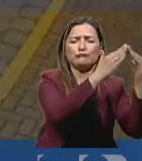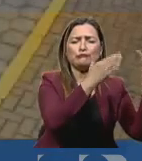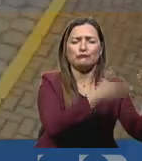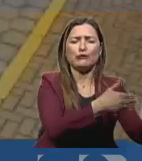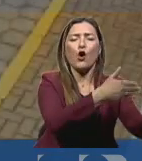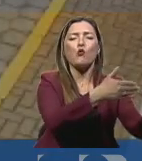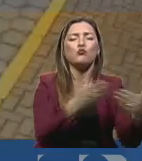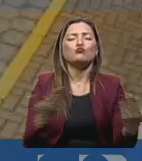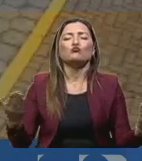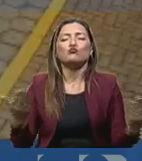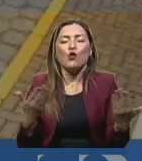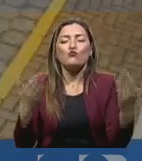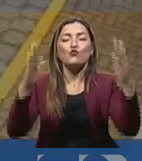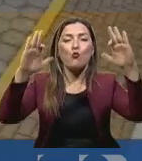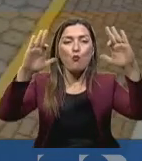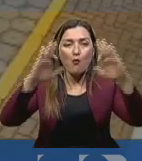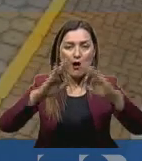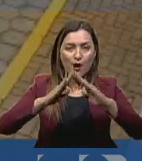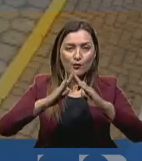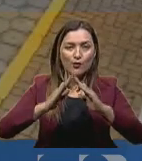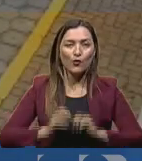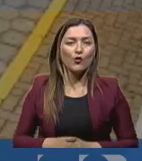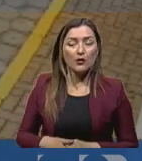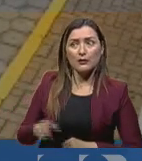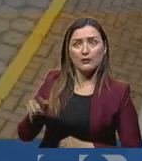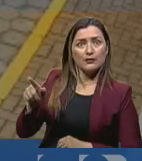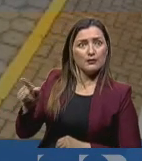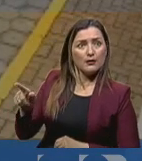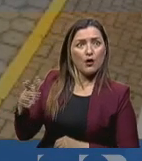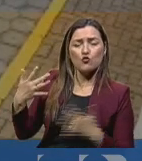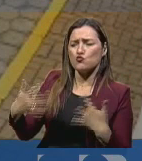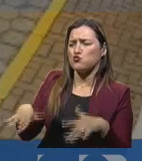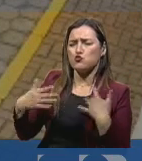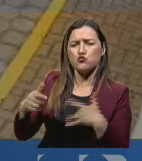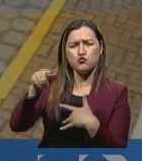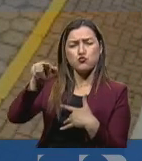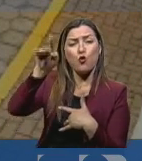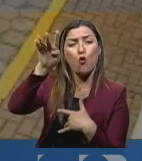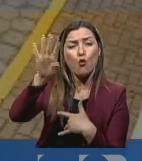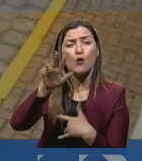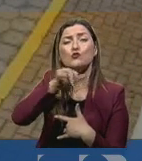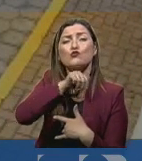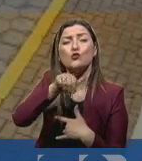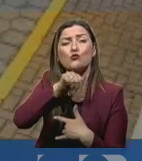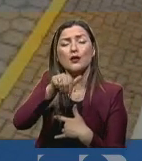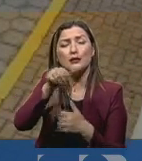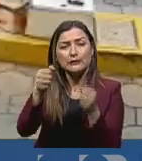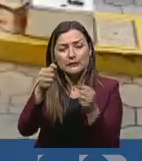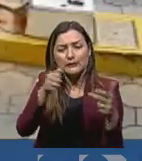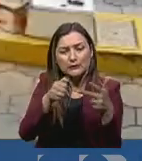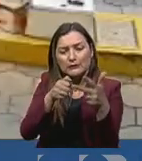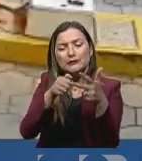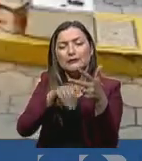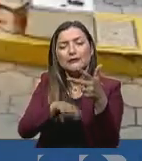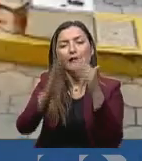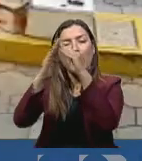en el vídeo que se viralizó este lunes se observa como cuatro delincuentes asaltan un vehículo que pretendía Ingresar a una